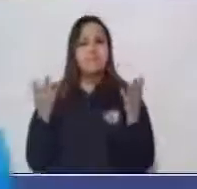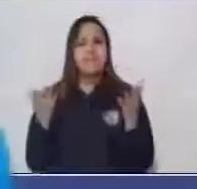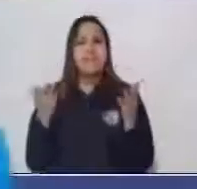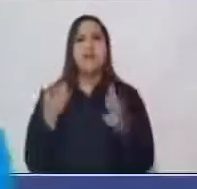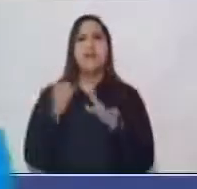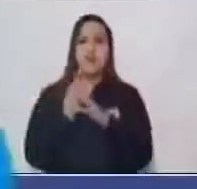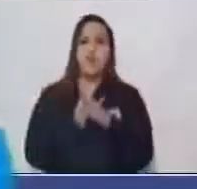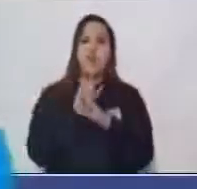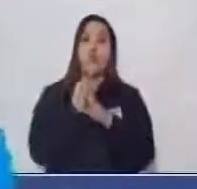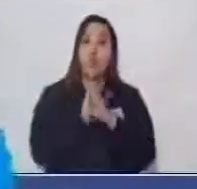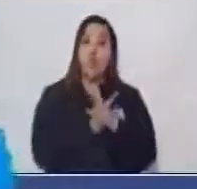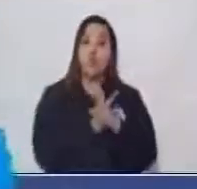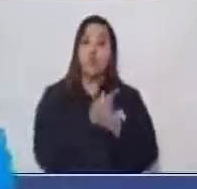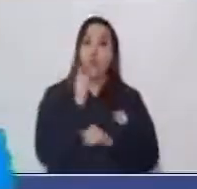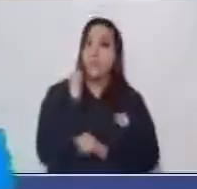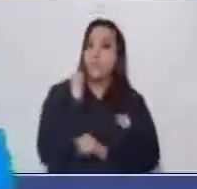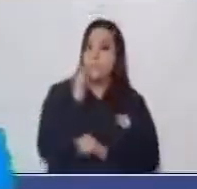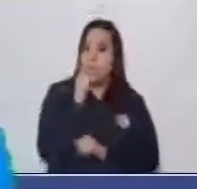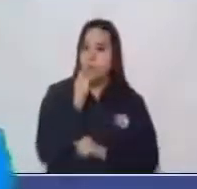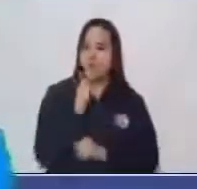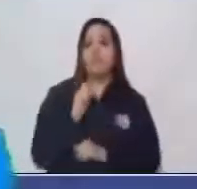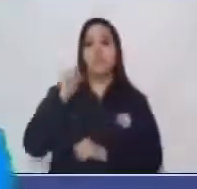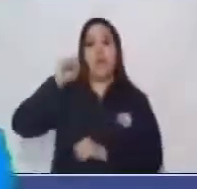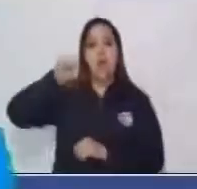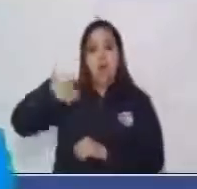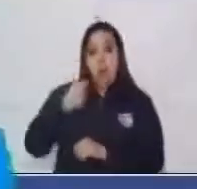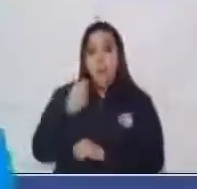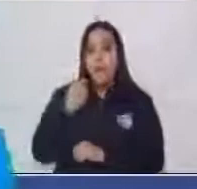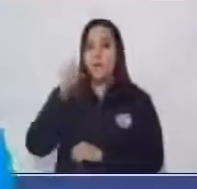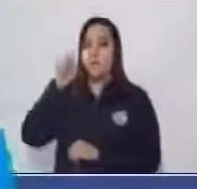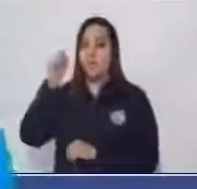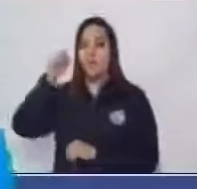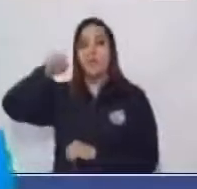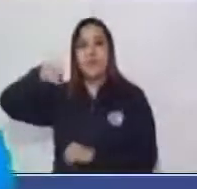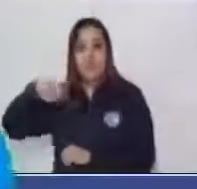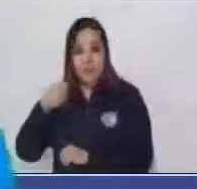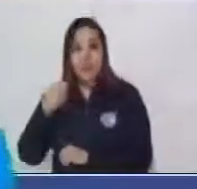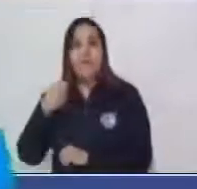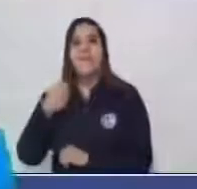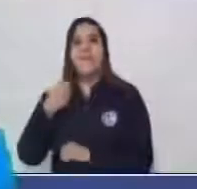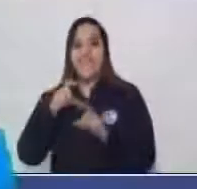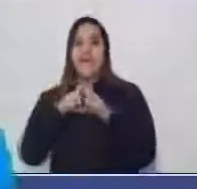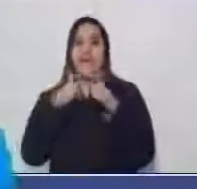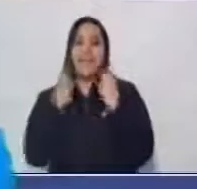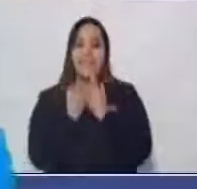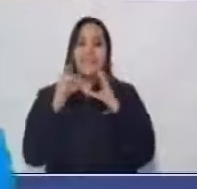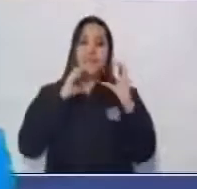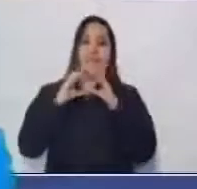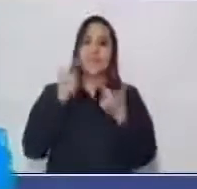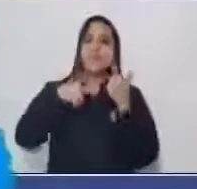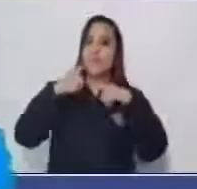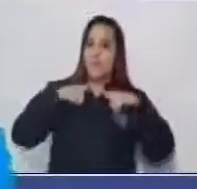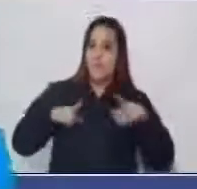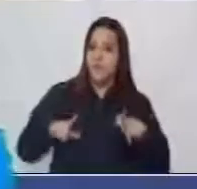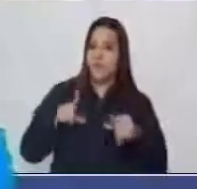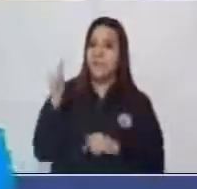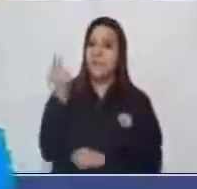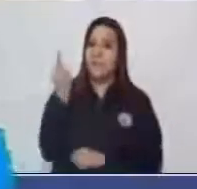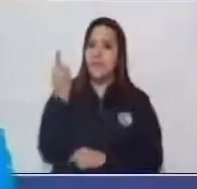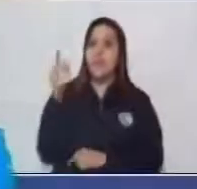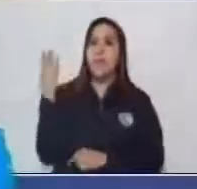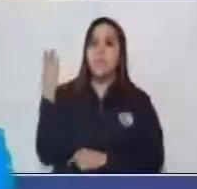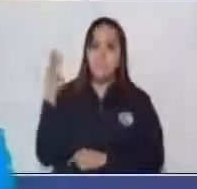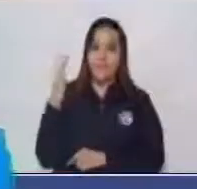uso del punto, la coma y el punto y coma del área de comunicación y lenguaje de primero